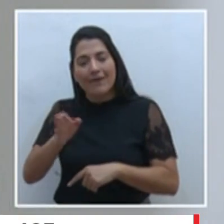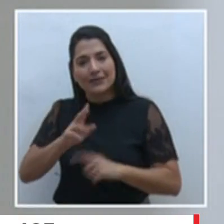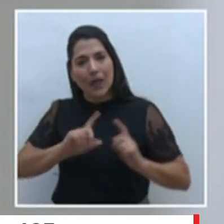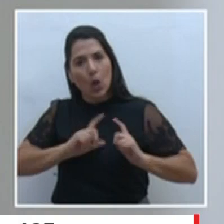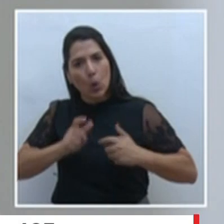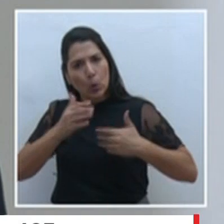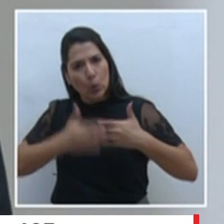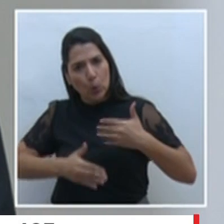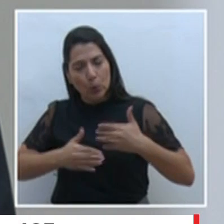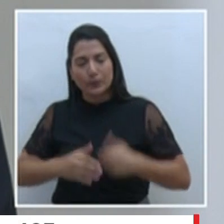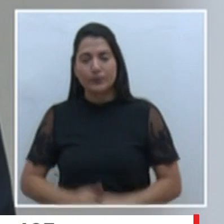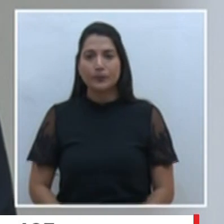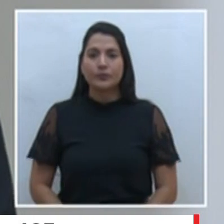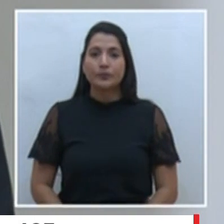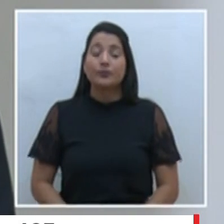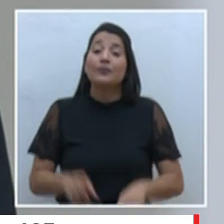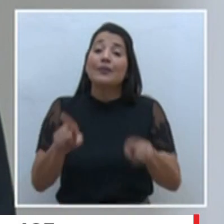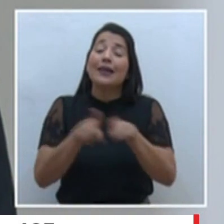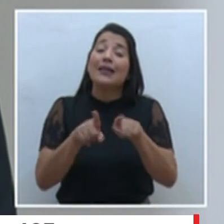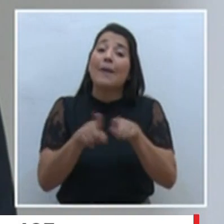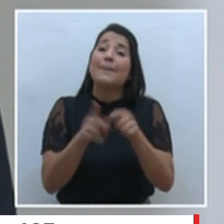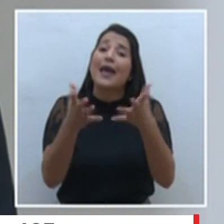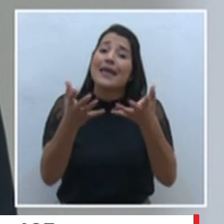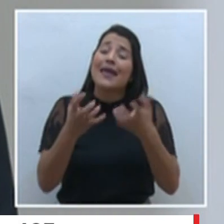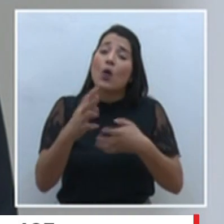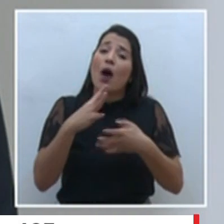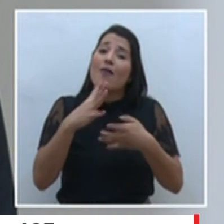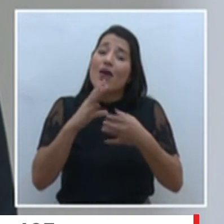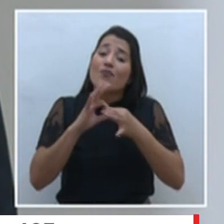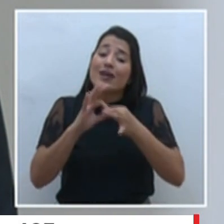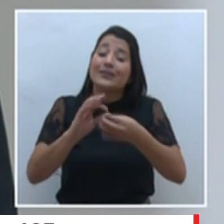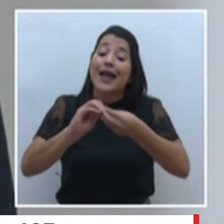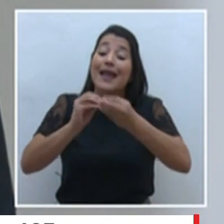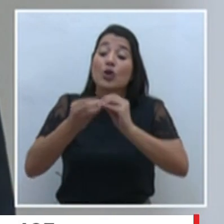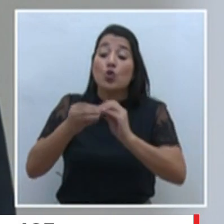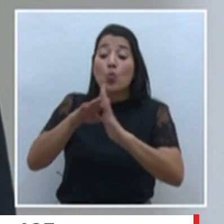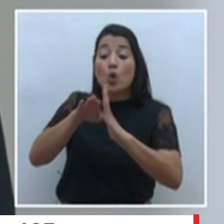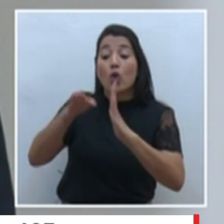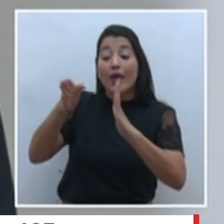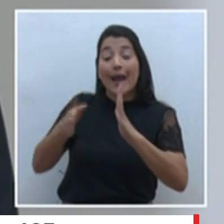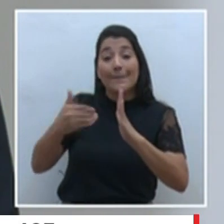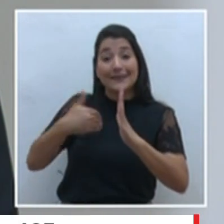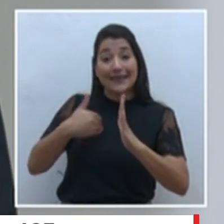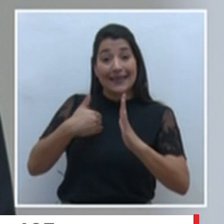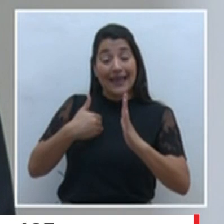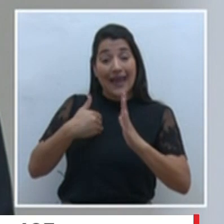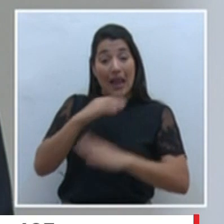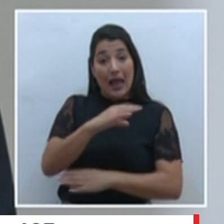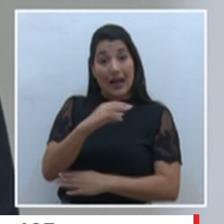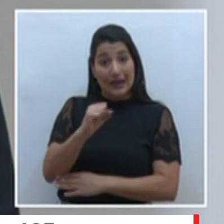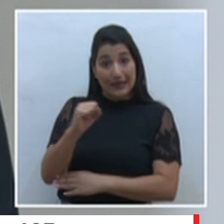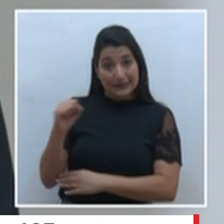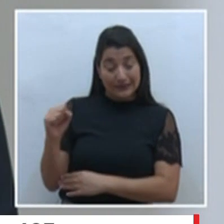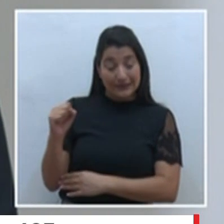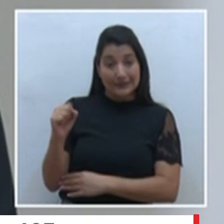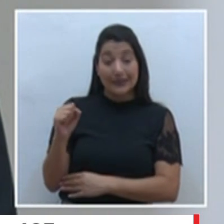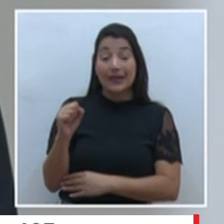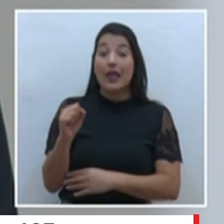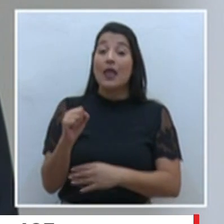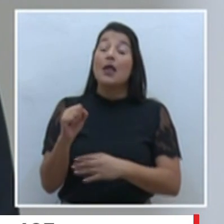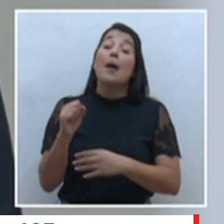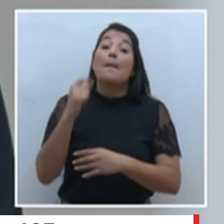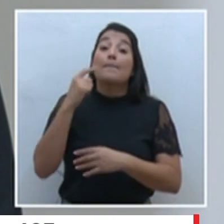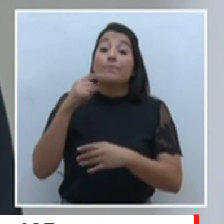quería hablarles sobre la cantidad de camas que tenemos en estos momentos a nivel institucional. Como parte de la